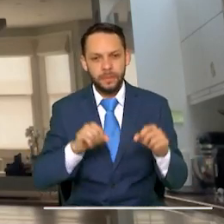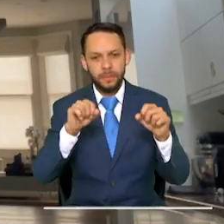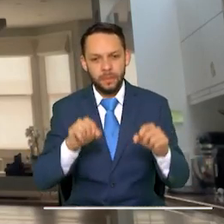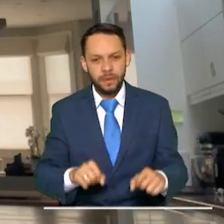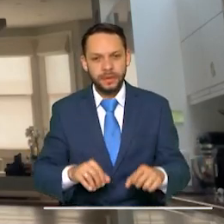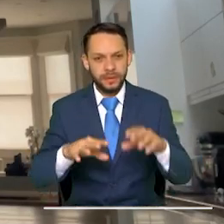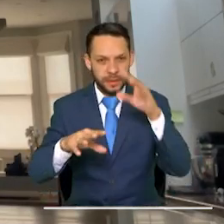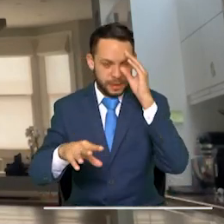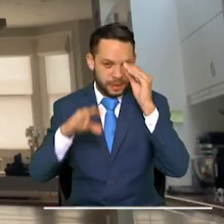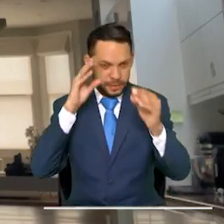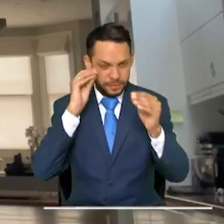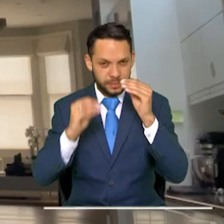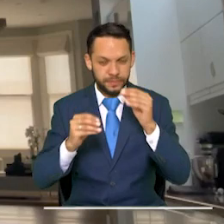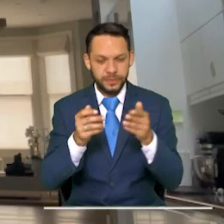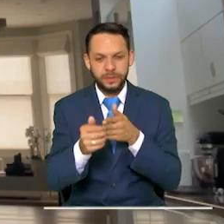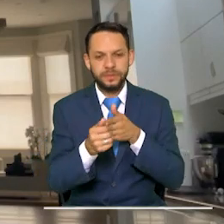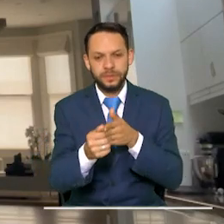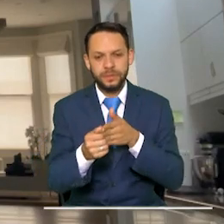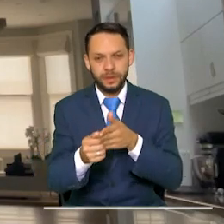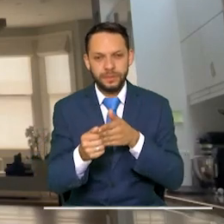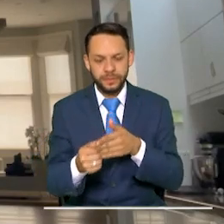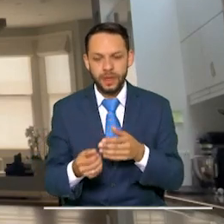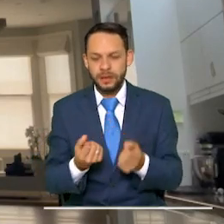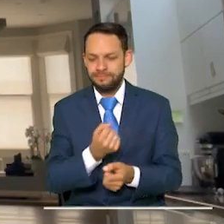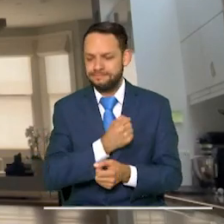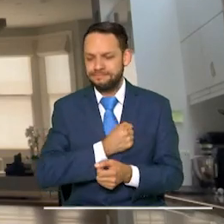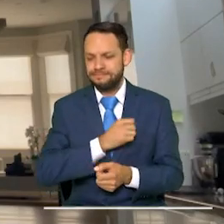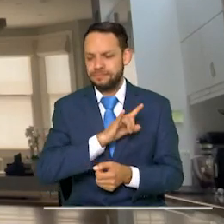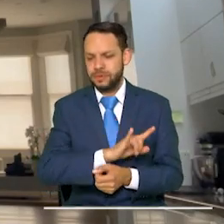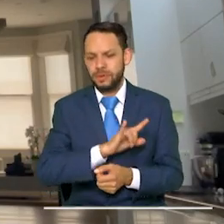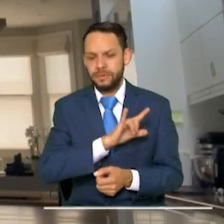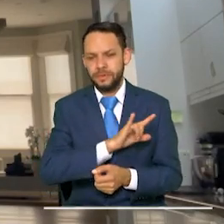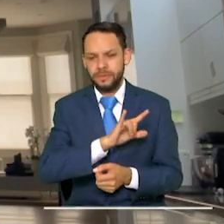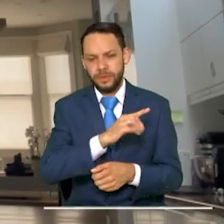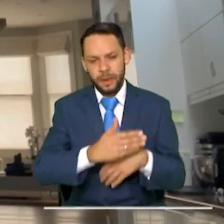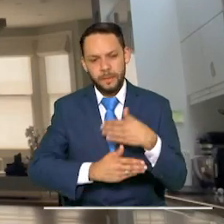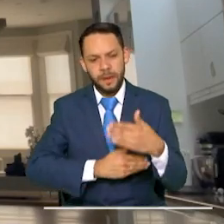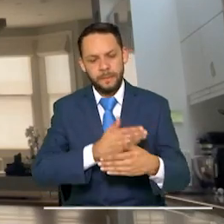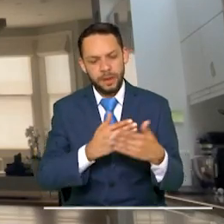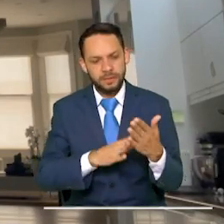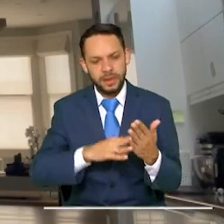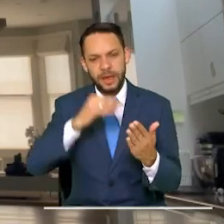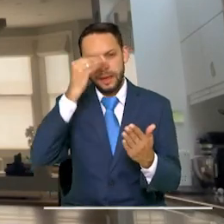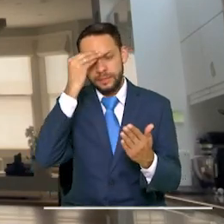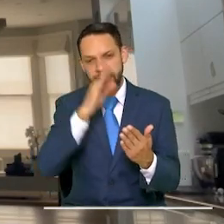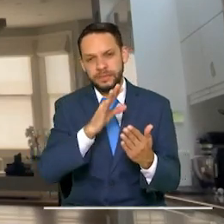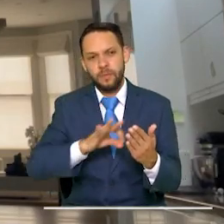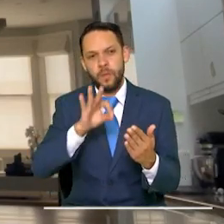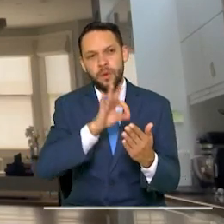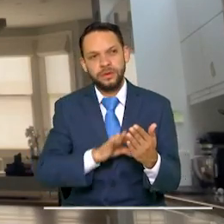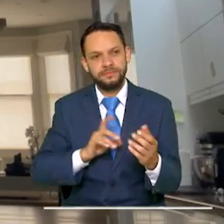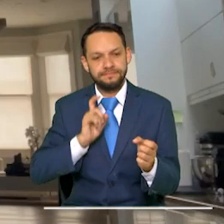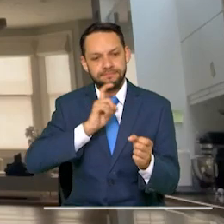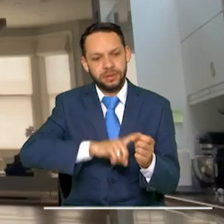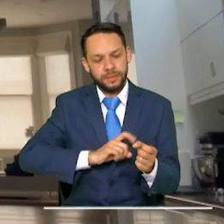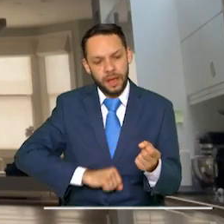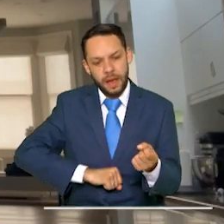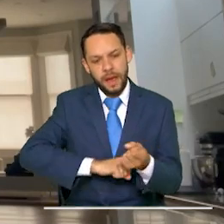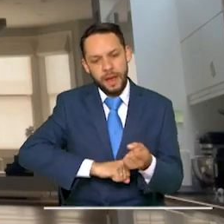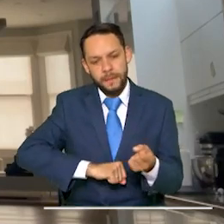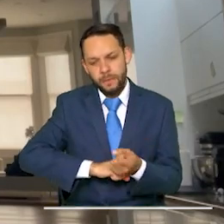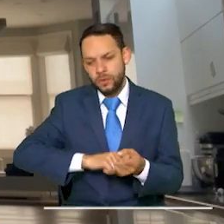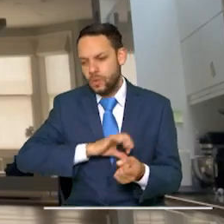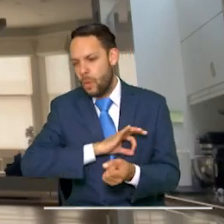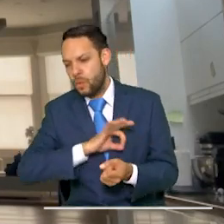Esto es un mensaje de profundo amor para todos ustedes, para que recuerden que la salud es lo más valioso que tenemos y que nadie más